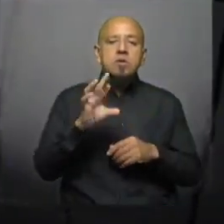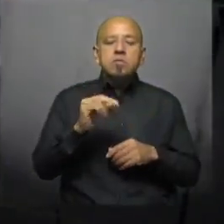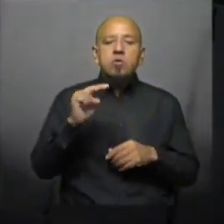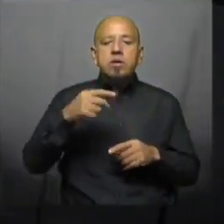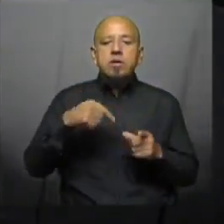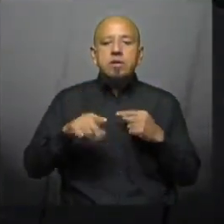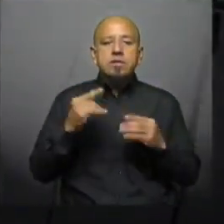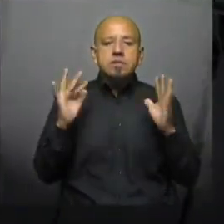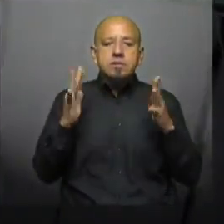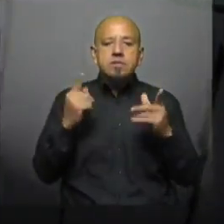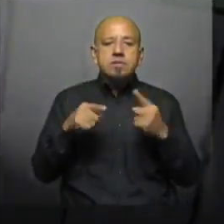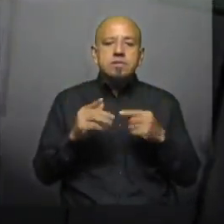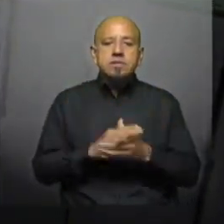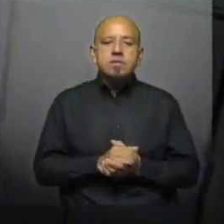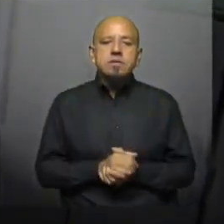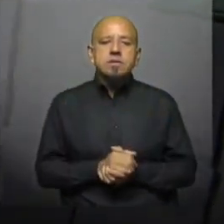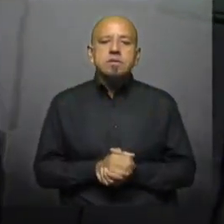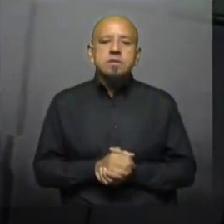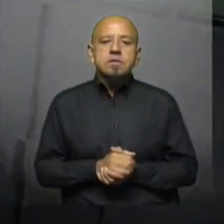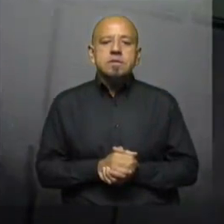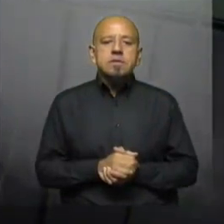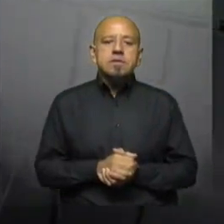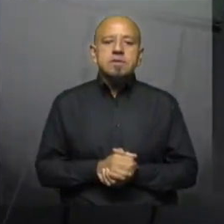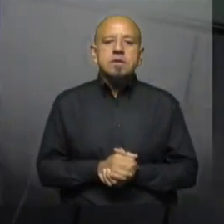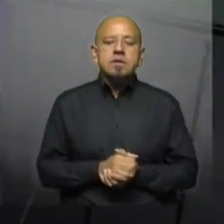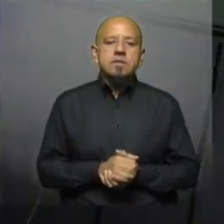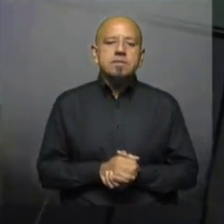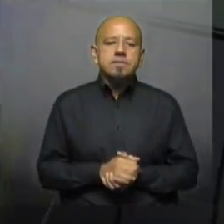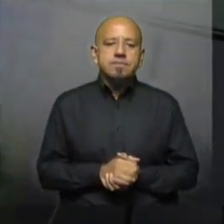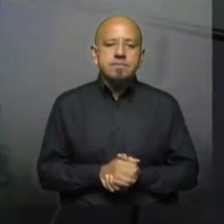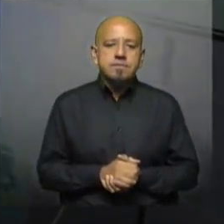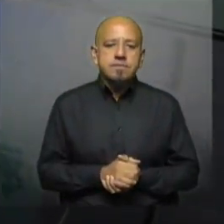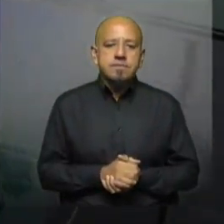divina dentro de esta ciudad. Ay, ¿cómo está? Me encanta porque es la